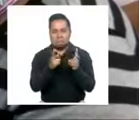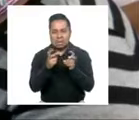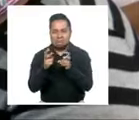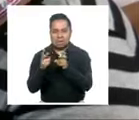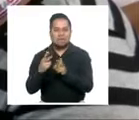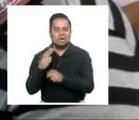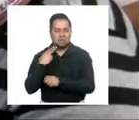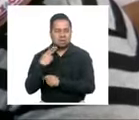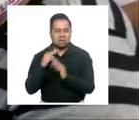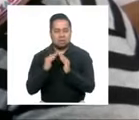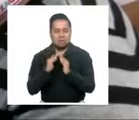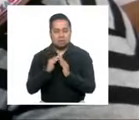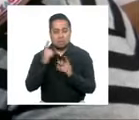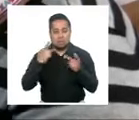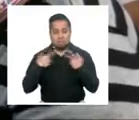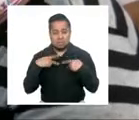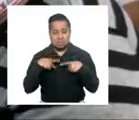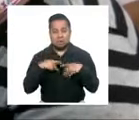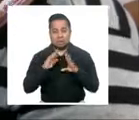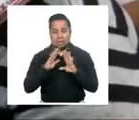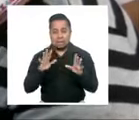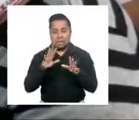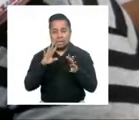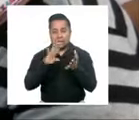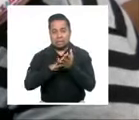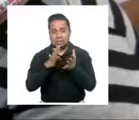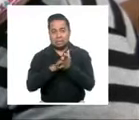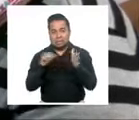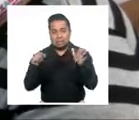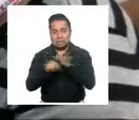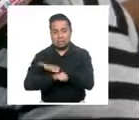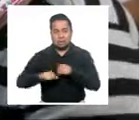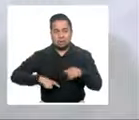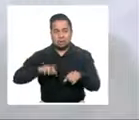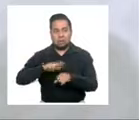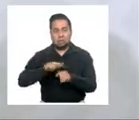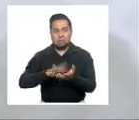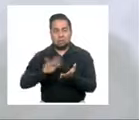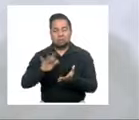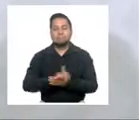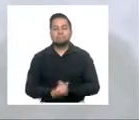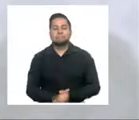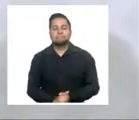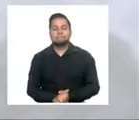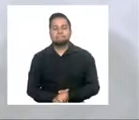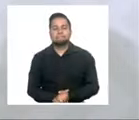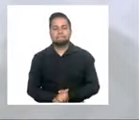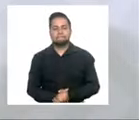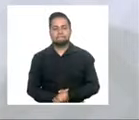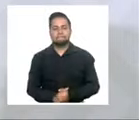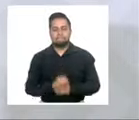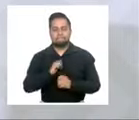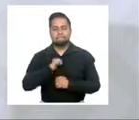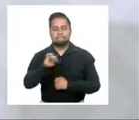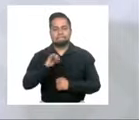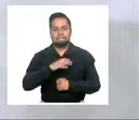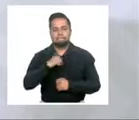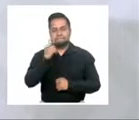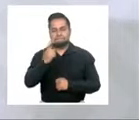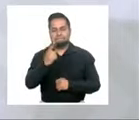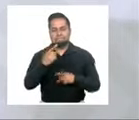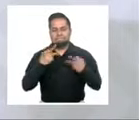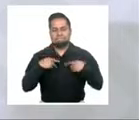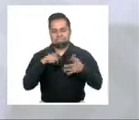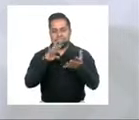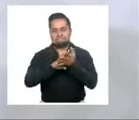Tenemos a una persona ya detenida, gobernador. Gracias. Gracias. Efectivamente, ya tenemos a un ratón